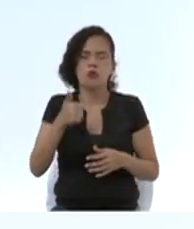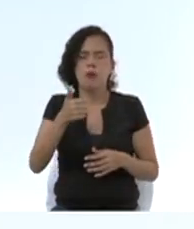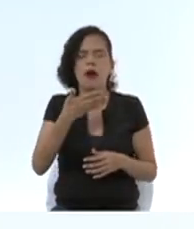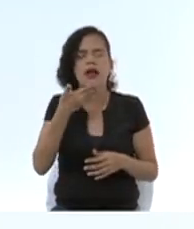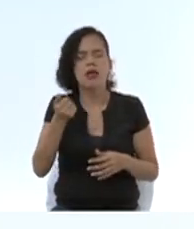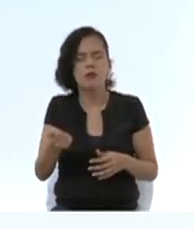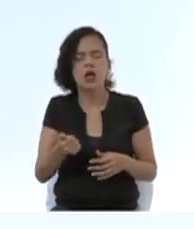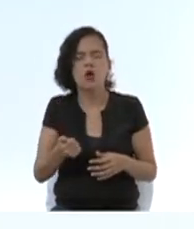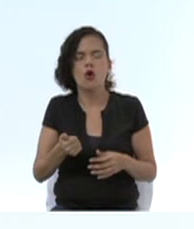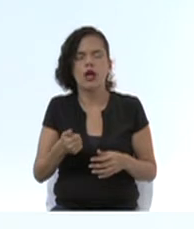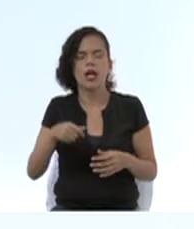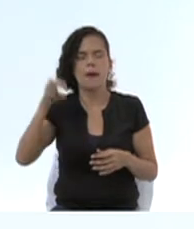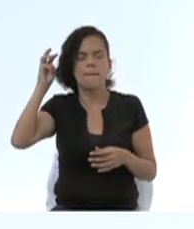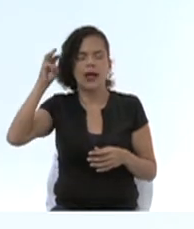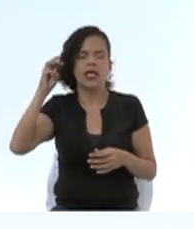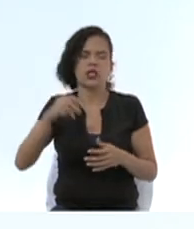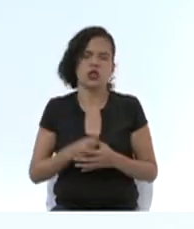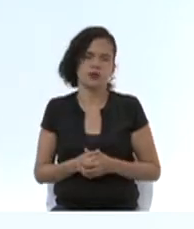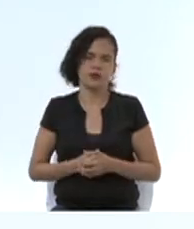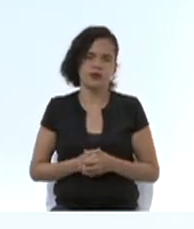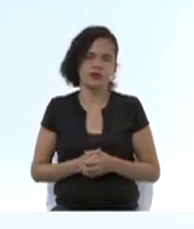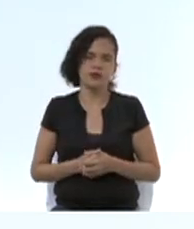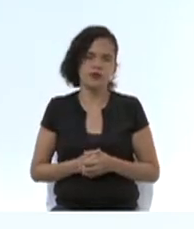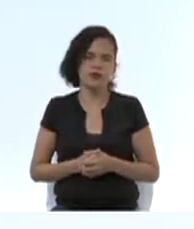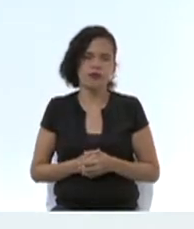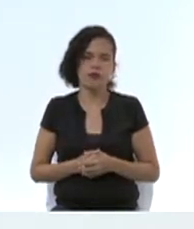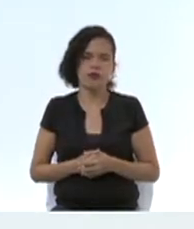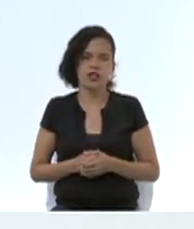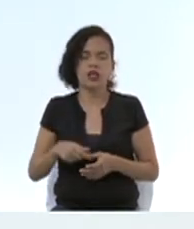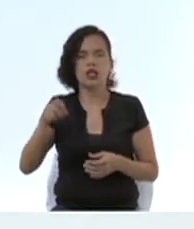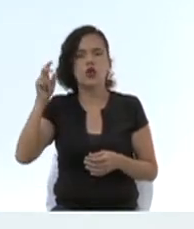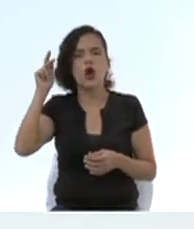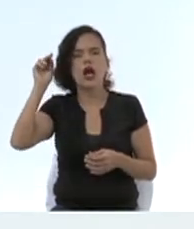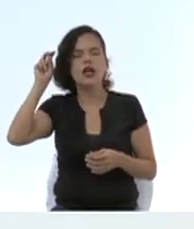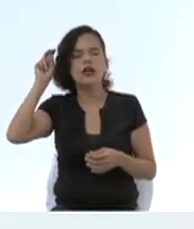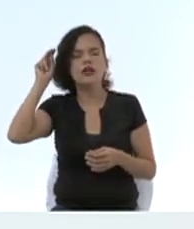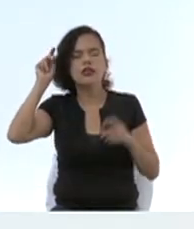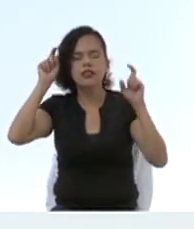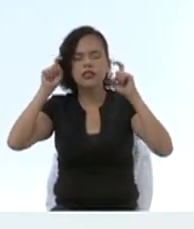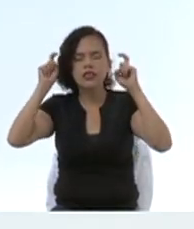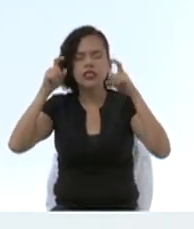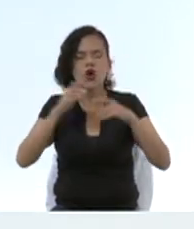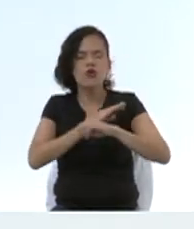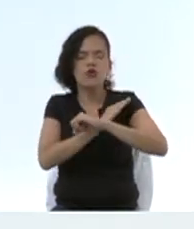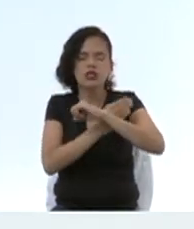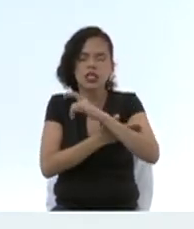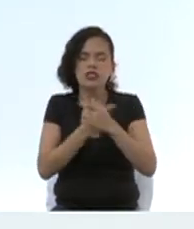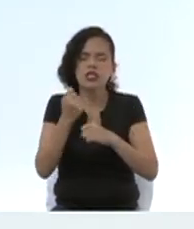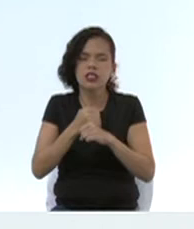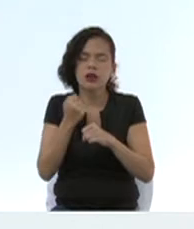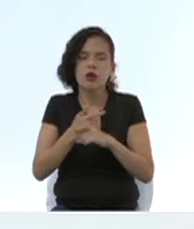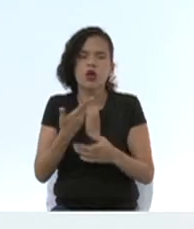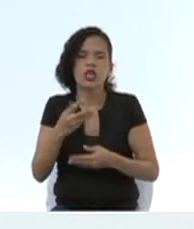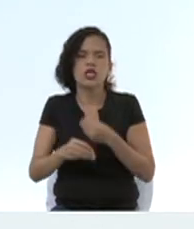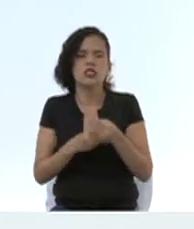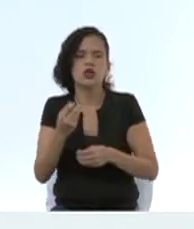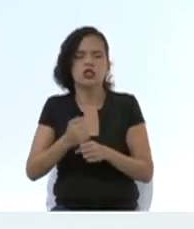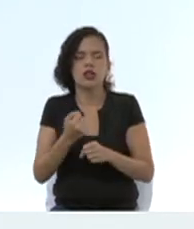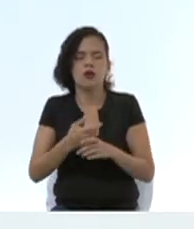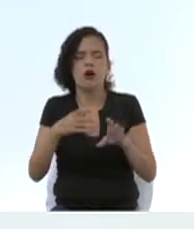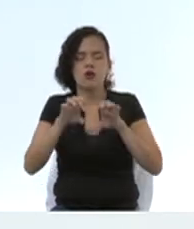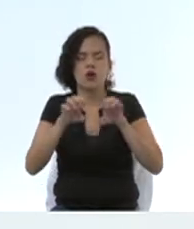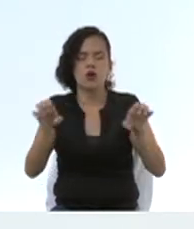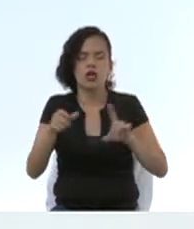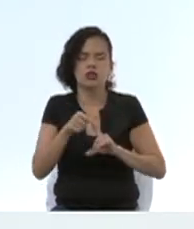mejores maestros a partir de lo que la pandemia nos ha enseñado. Y nos ha enseñado a trabajar o a fortalecer lo que ha sido siempre el trabajo de educación